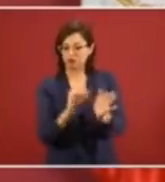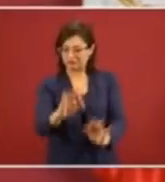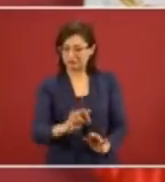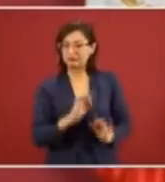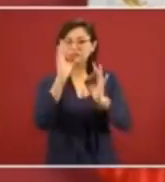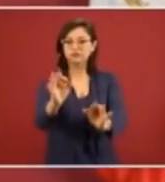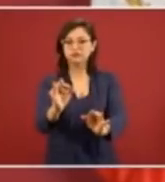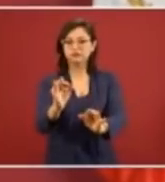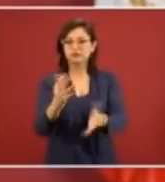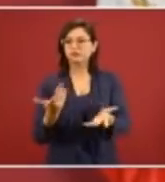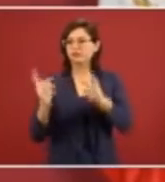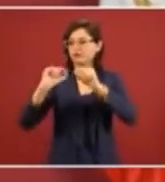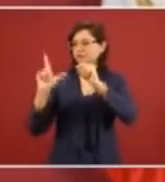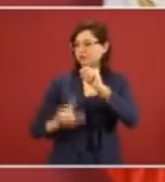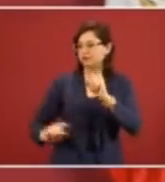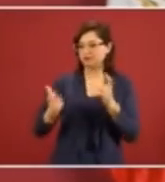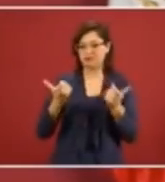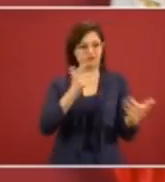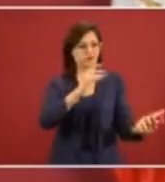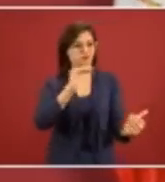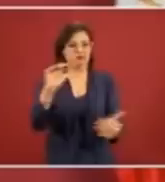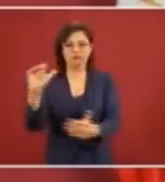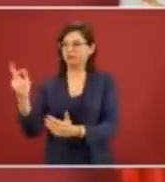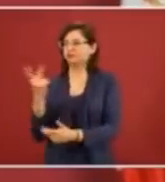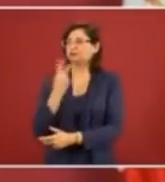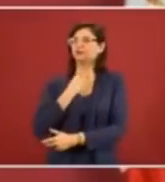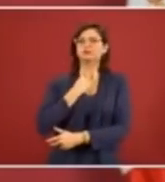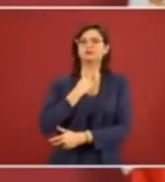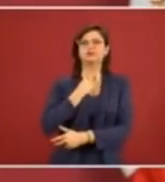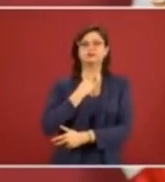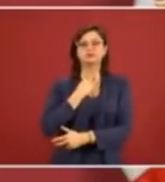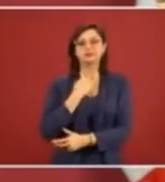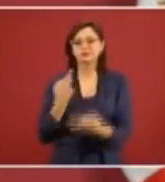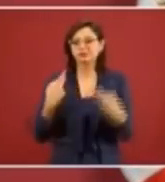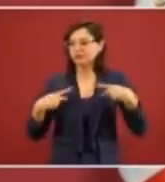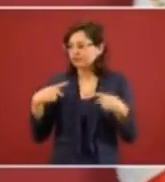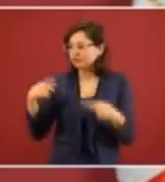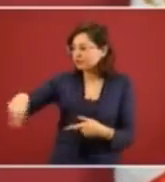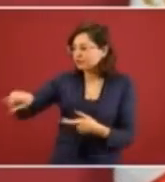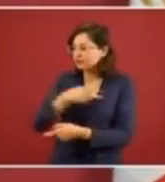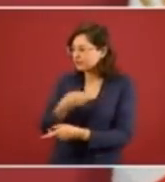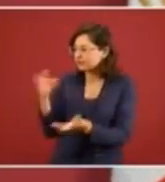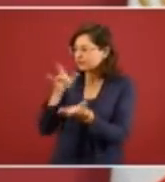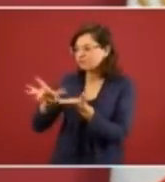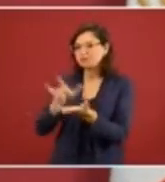sin ingresos. ¿Y cómo vamos a darle a los pobres?